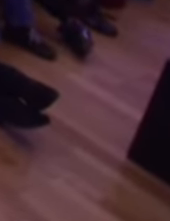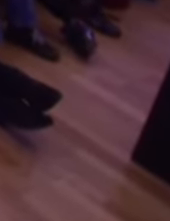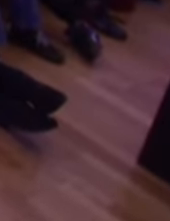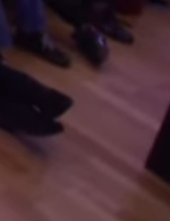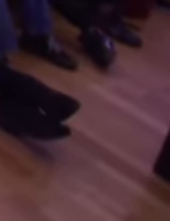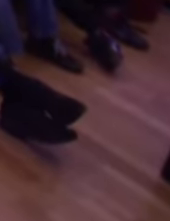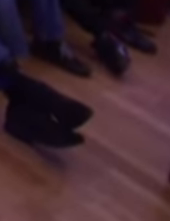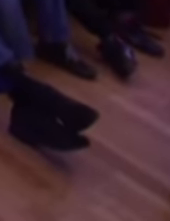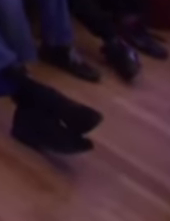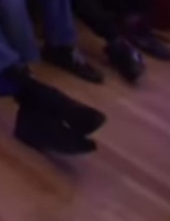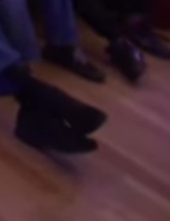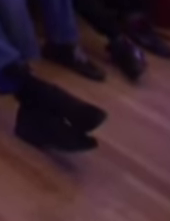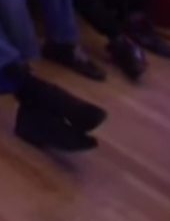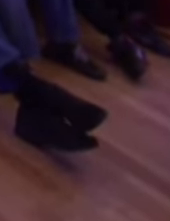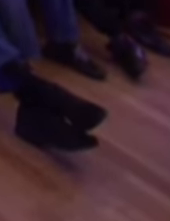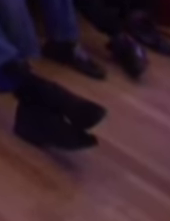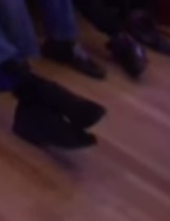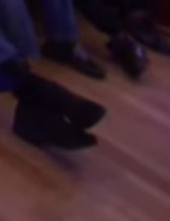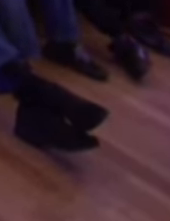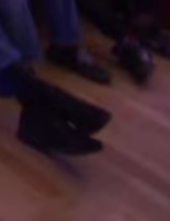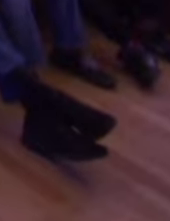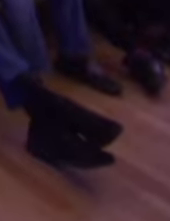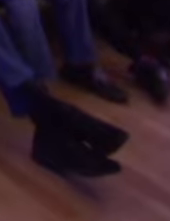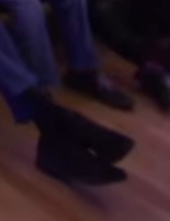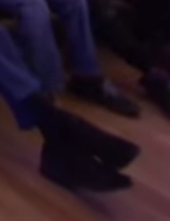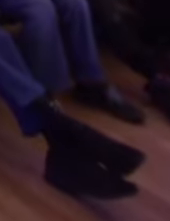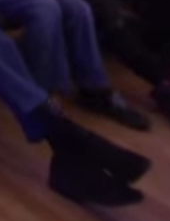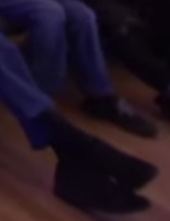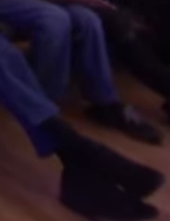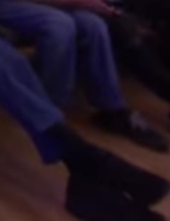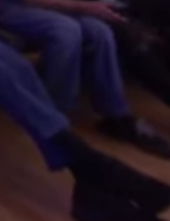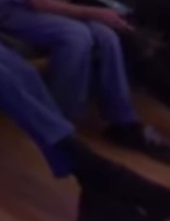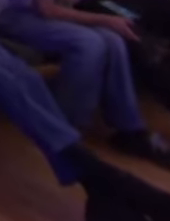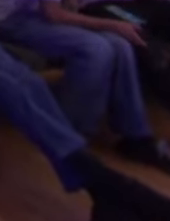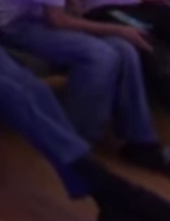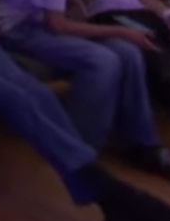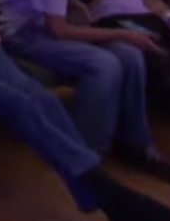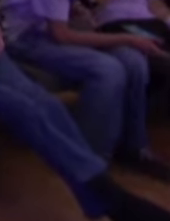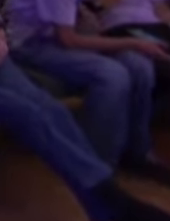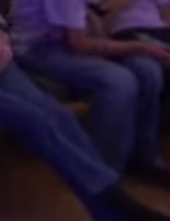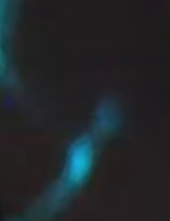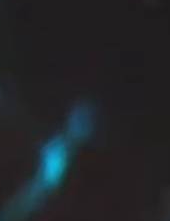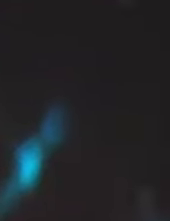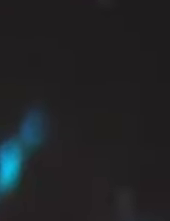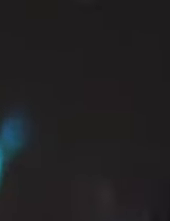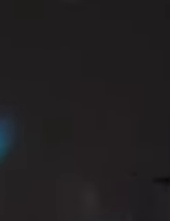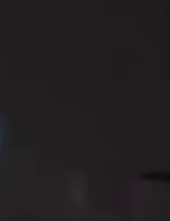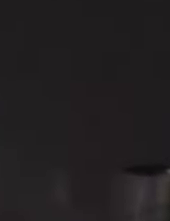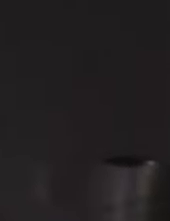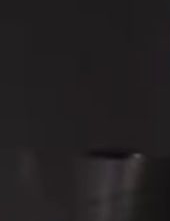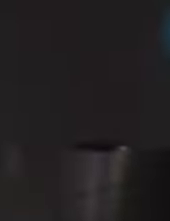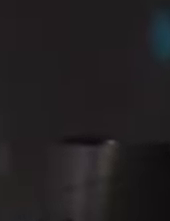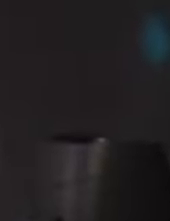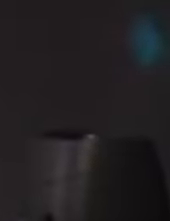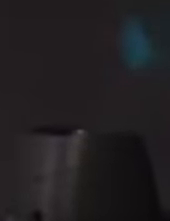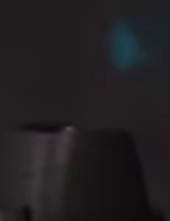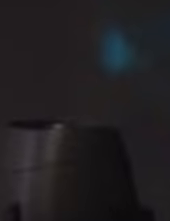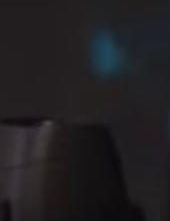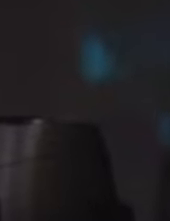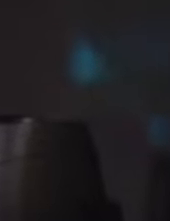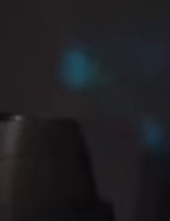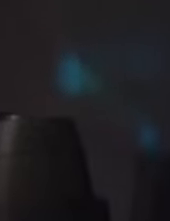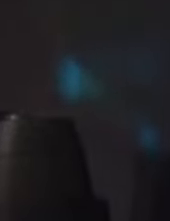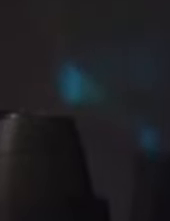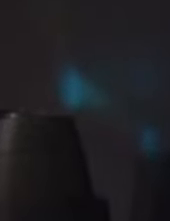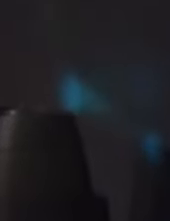gracias gracias por esa tremenda presentación Muchas gracias de verdad hemos estado aprendiendo muchísimo y ustedes